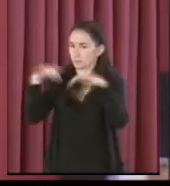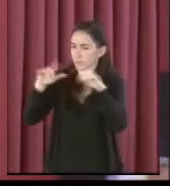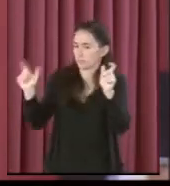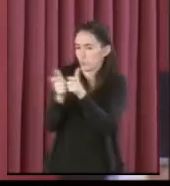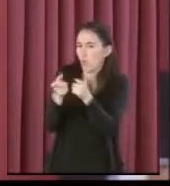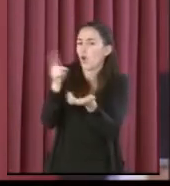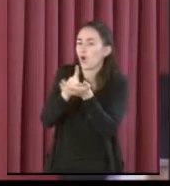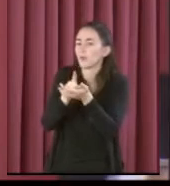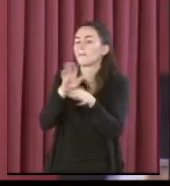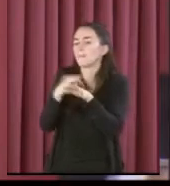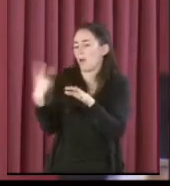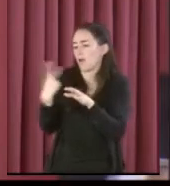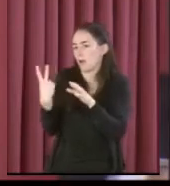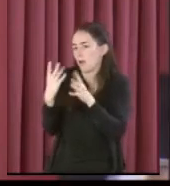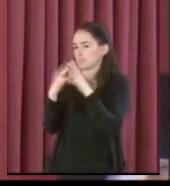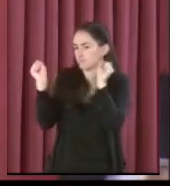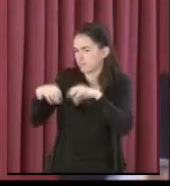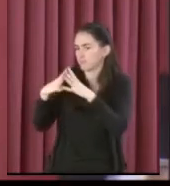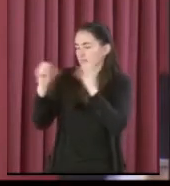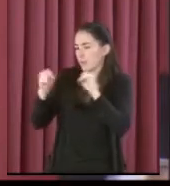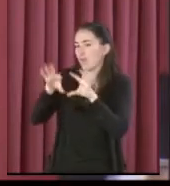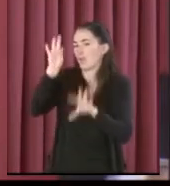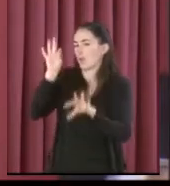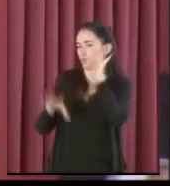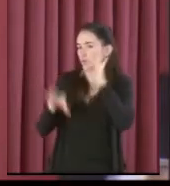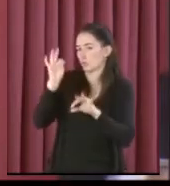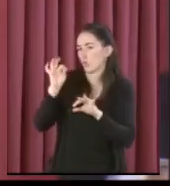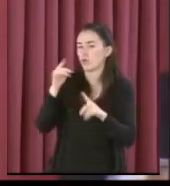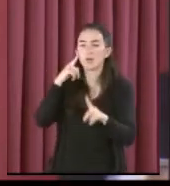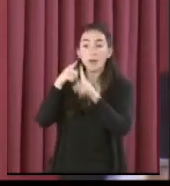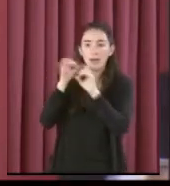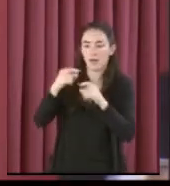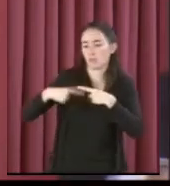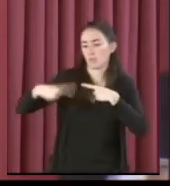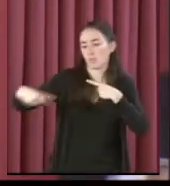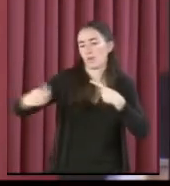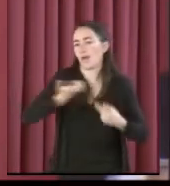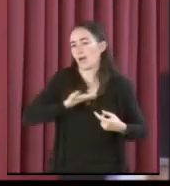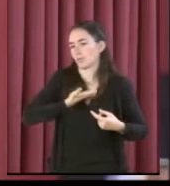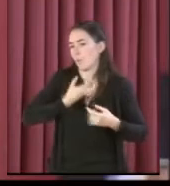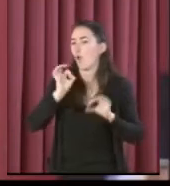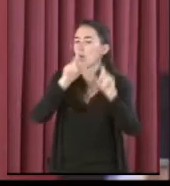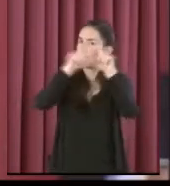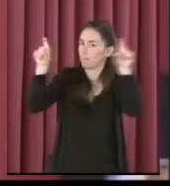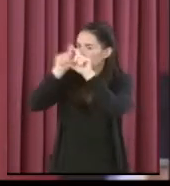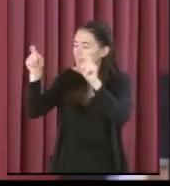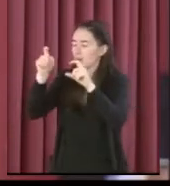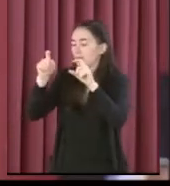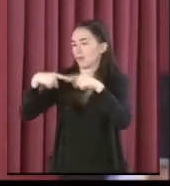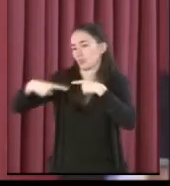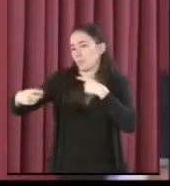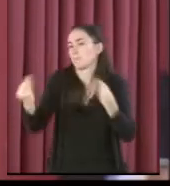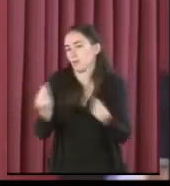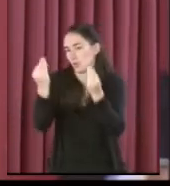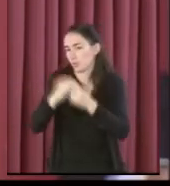que supondrán, sin duda, un avance importante para el día a día de la actividad económica y empresarial.